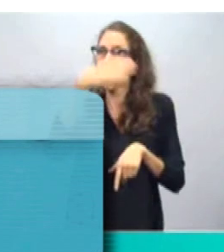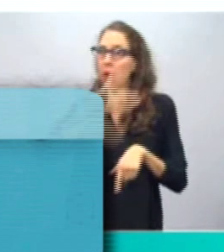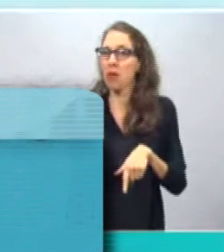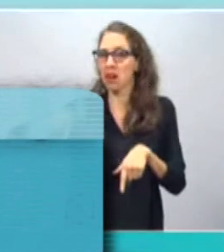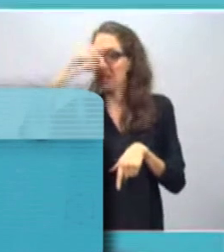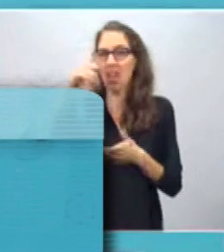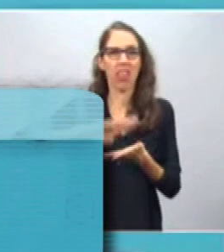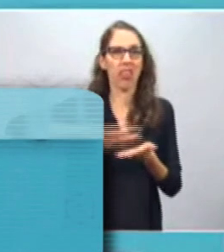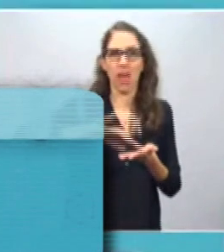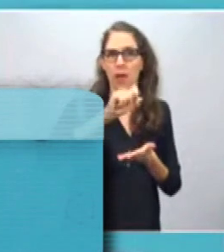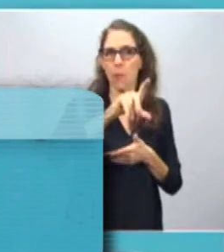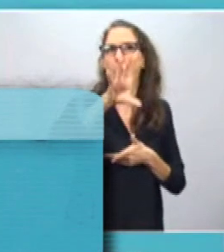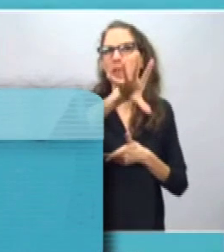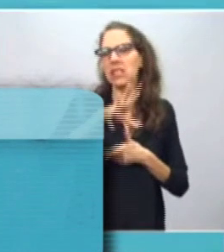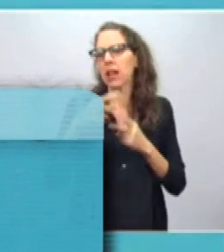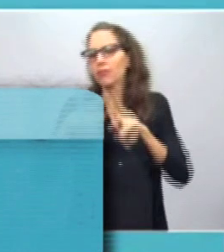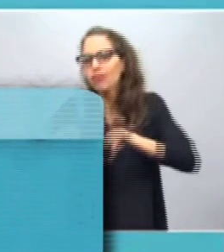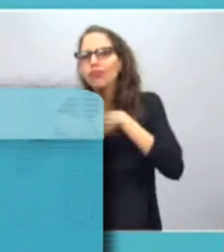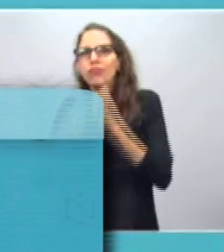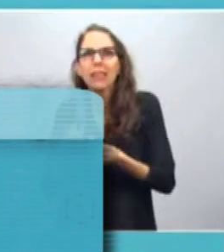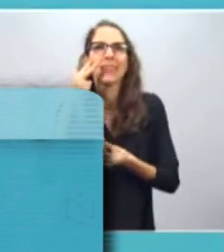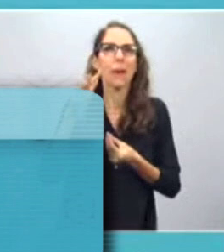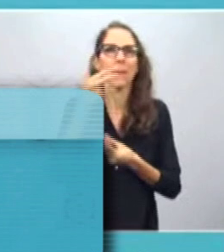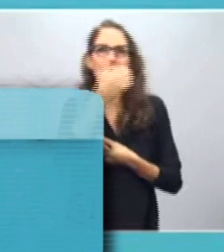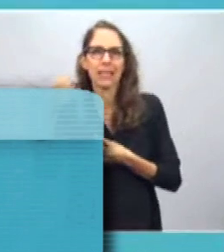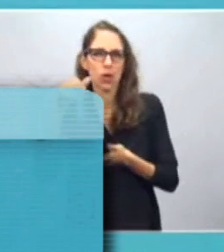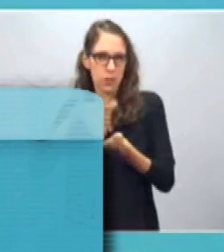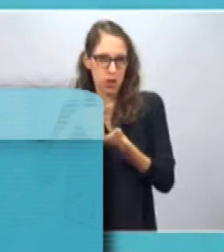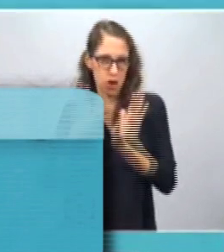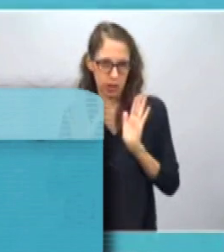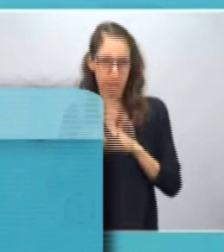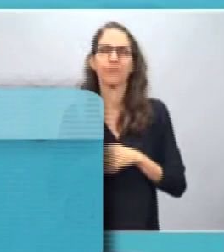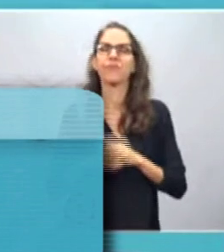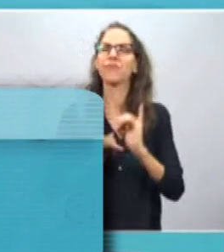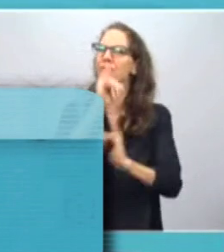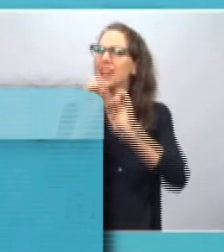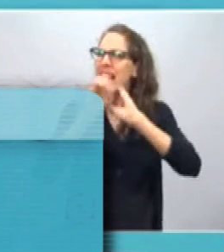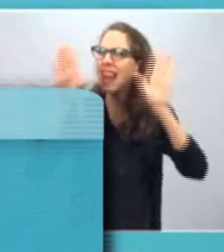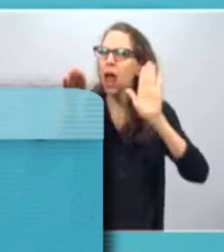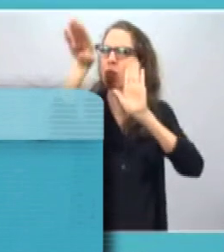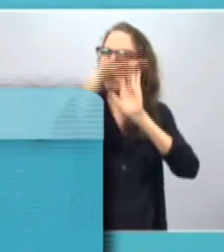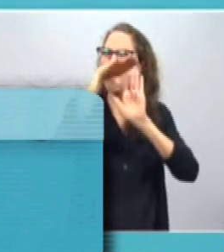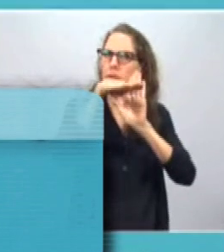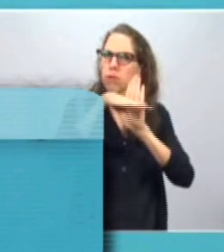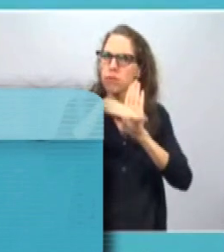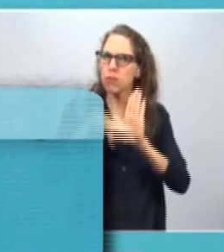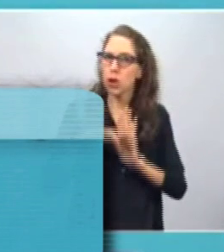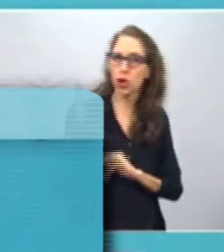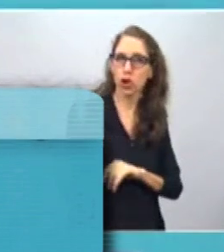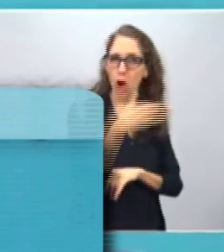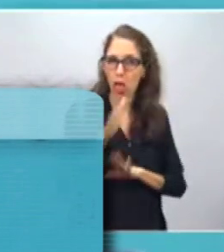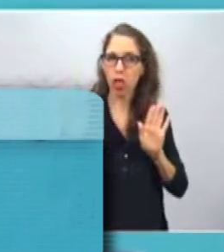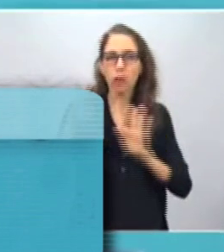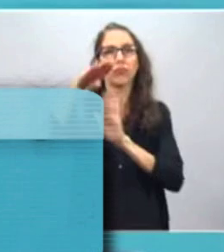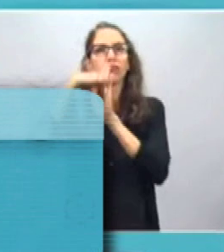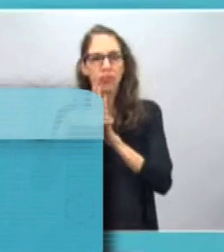otros fondos menores por 3.600 millones de pesos. Aclaro que todos estos fondos y todos los que se encuentran